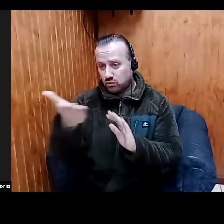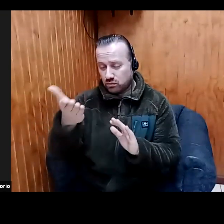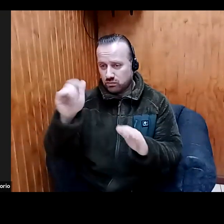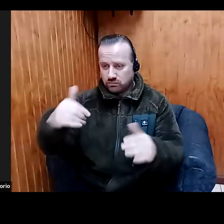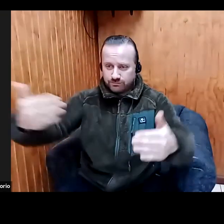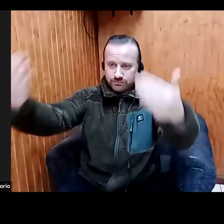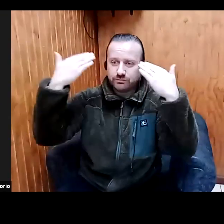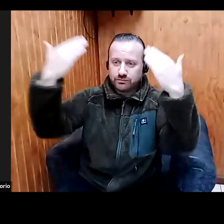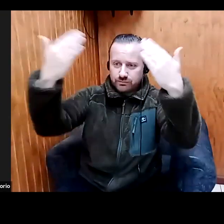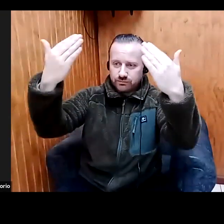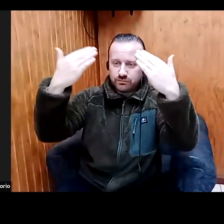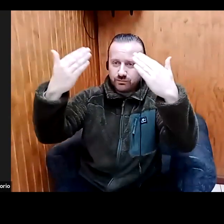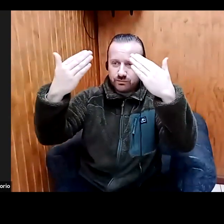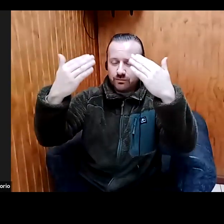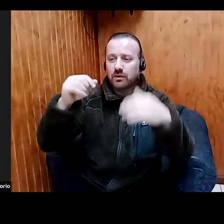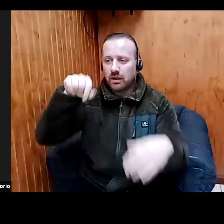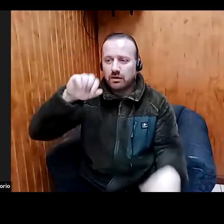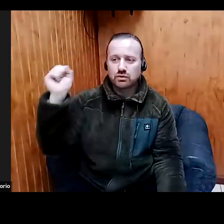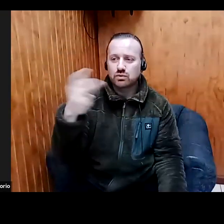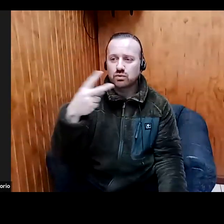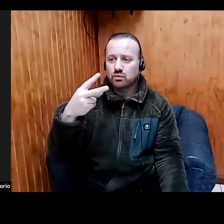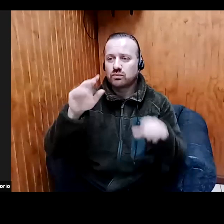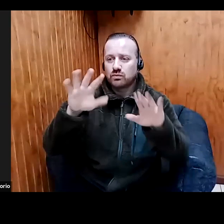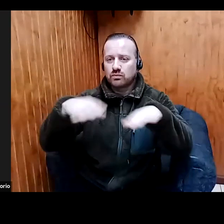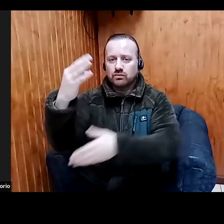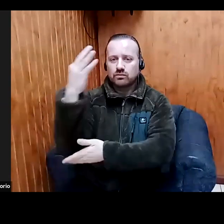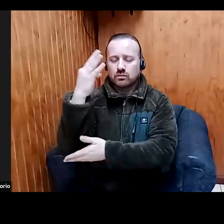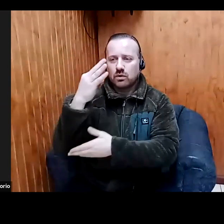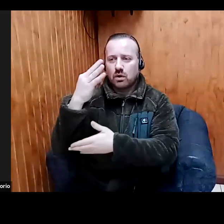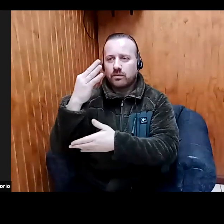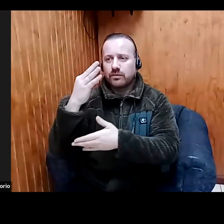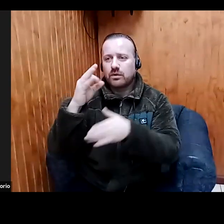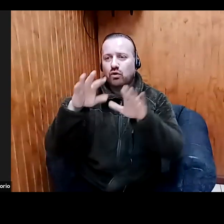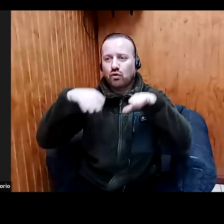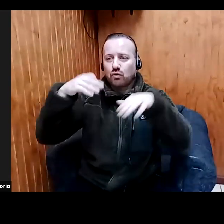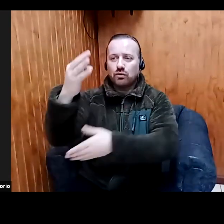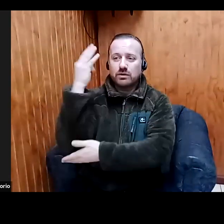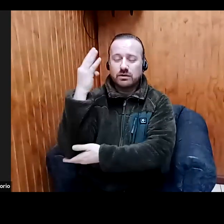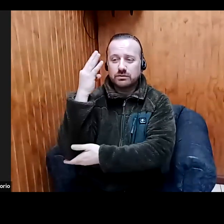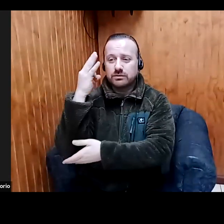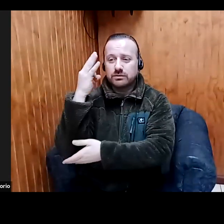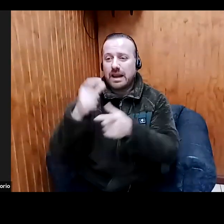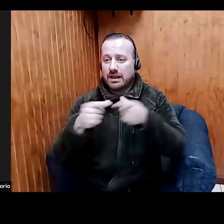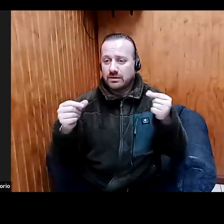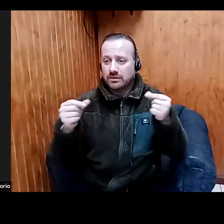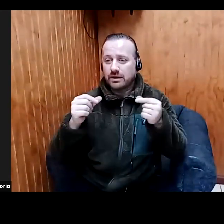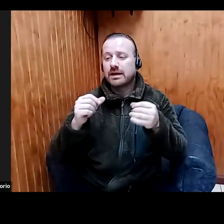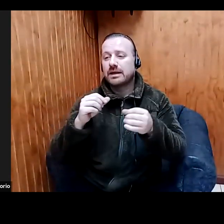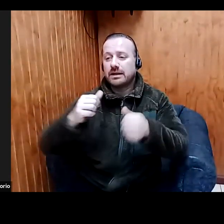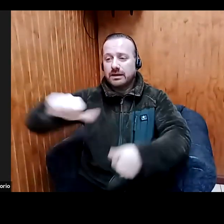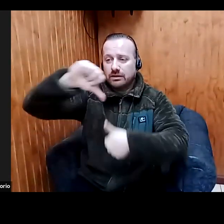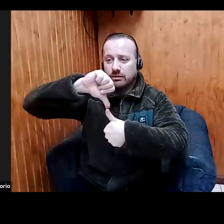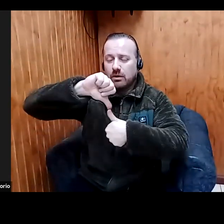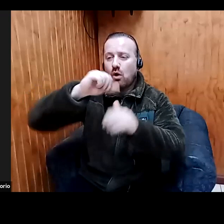bienvenida a esta segunda conferencia del Congreso Nacional y Latinoamericano del programa ISEC.